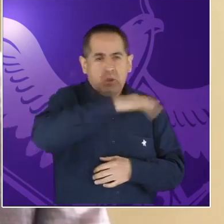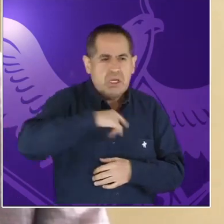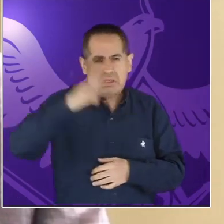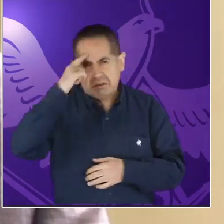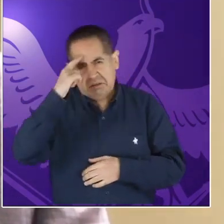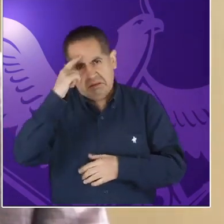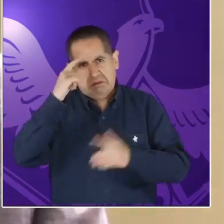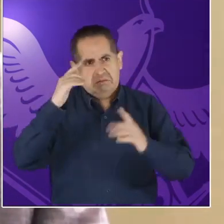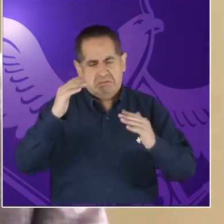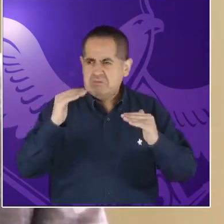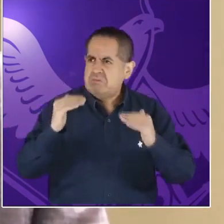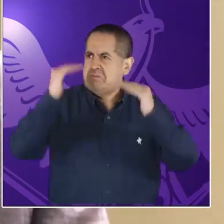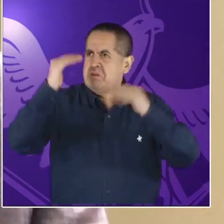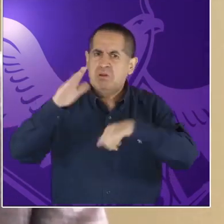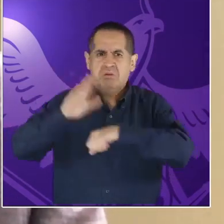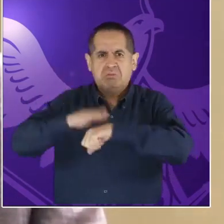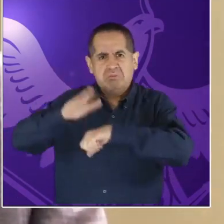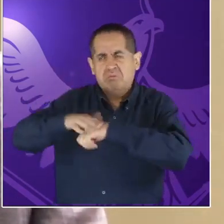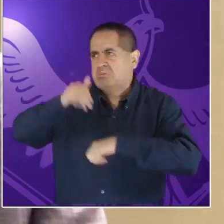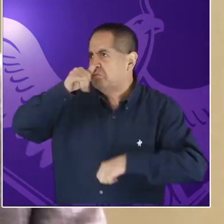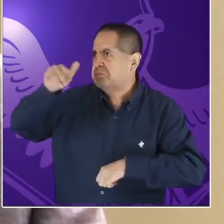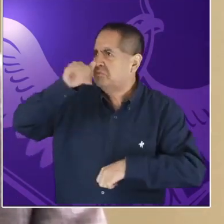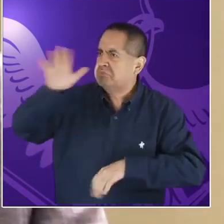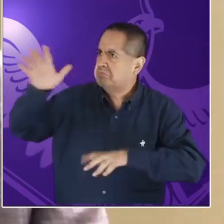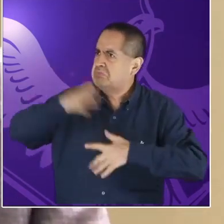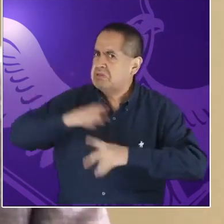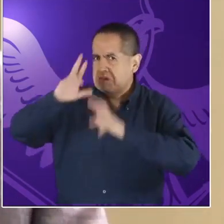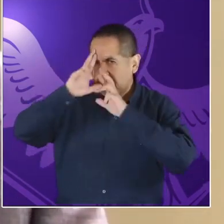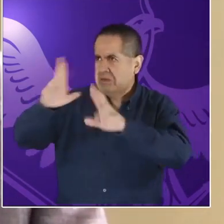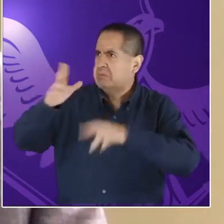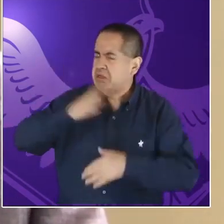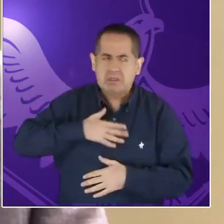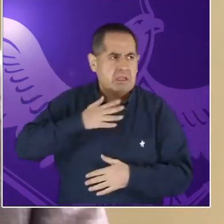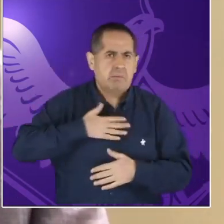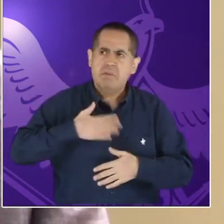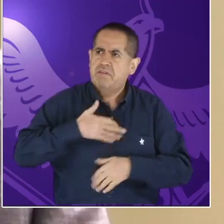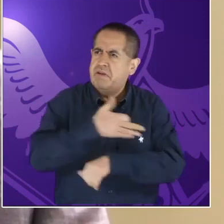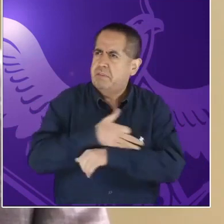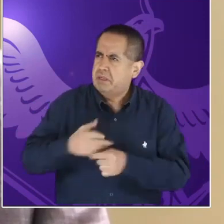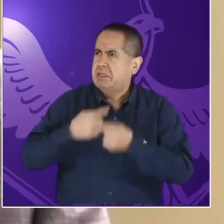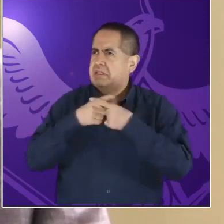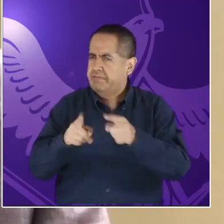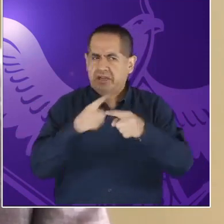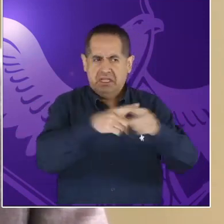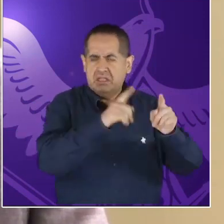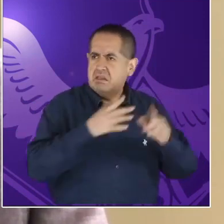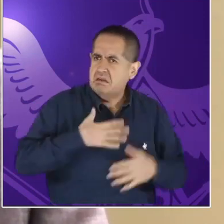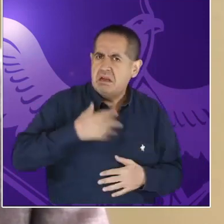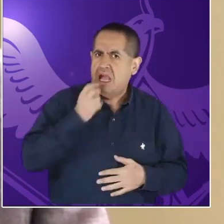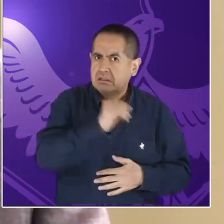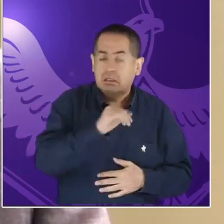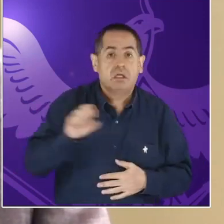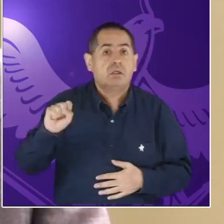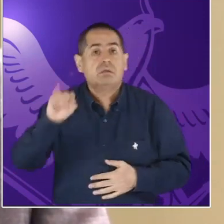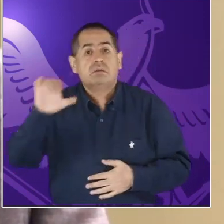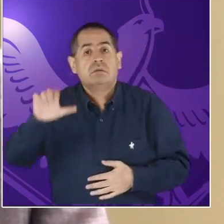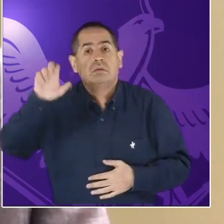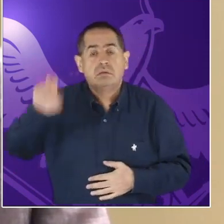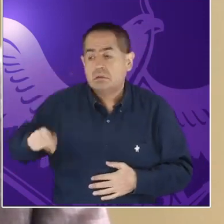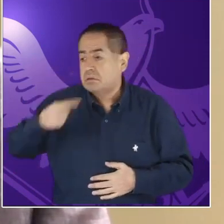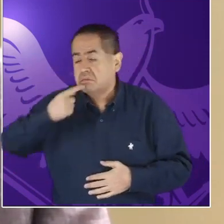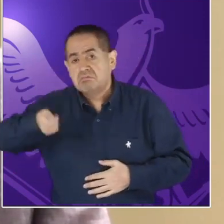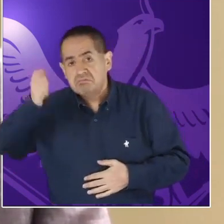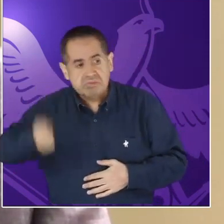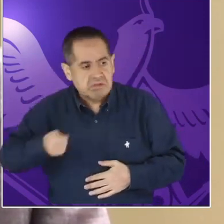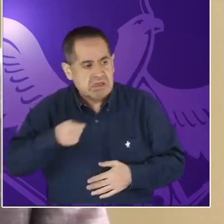ciudadanía ha elevado una voz militante hacia la organización de las familias y que el Poder Judicial